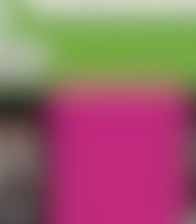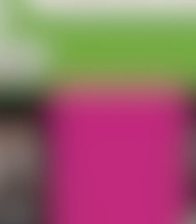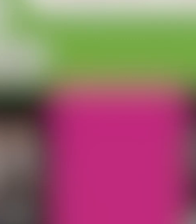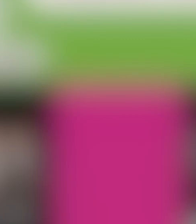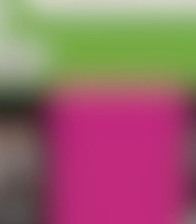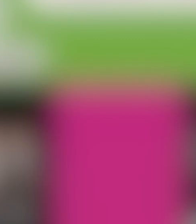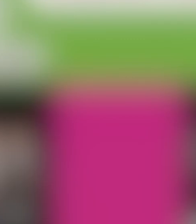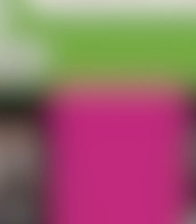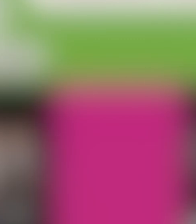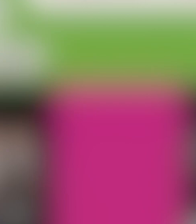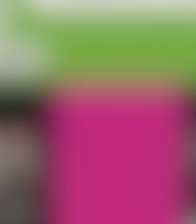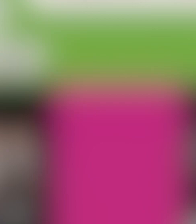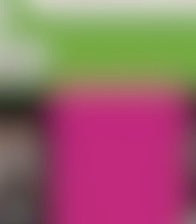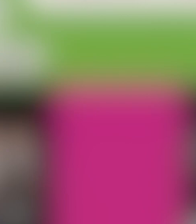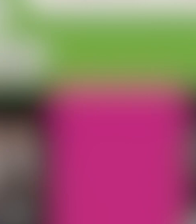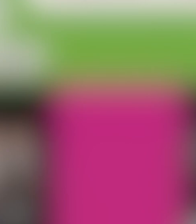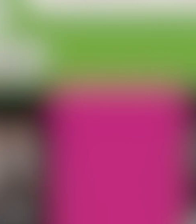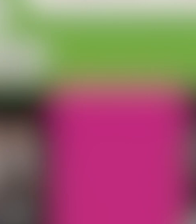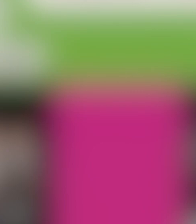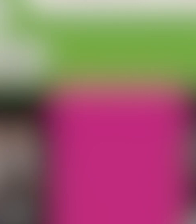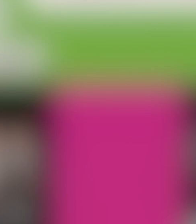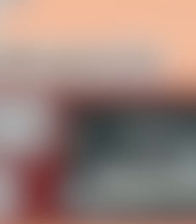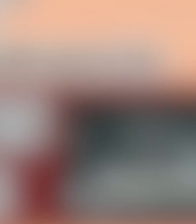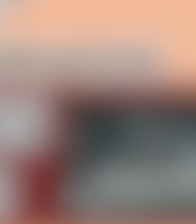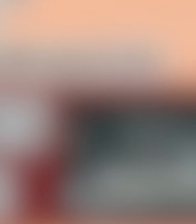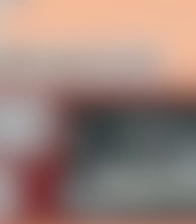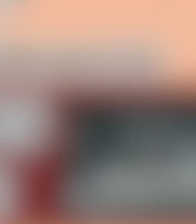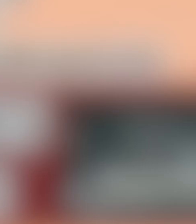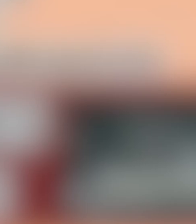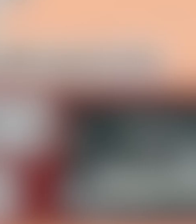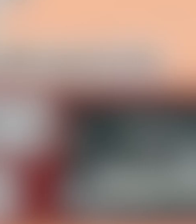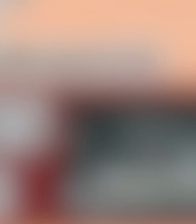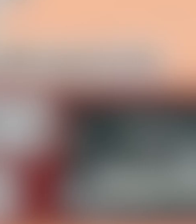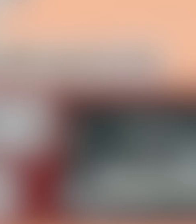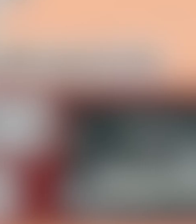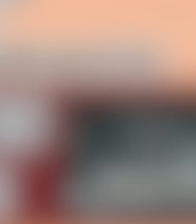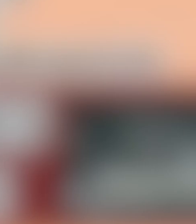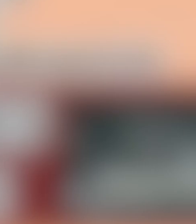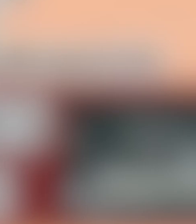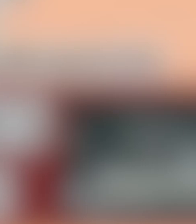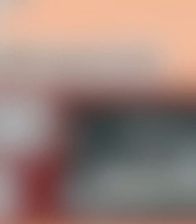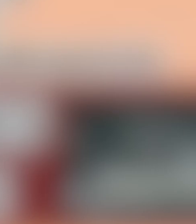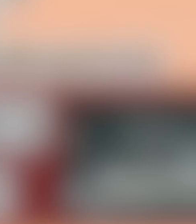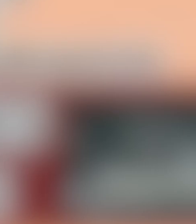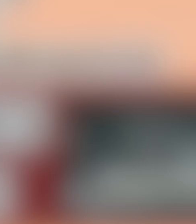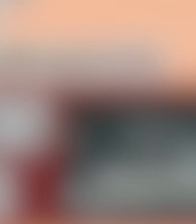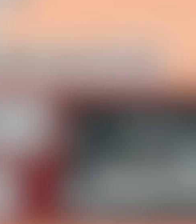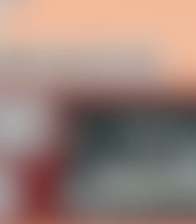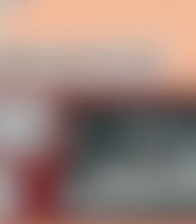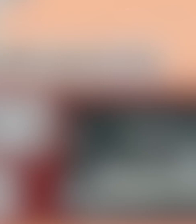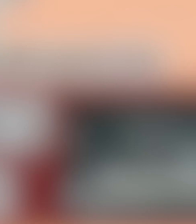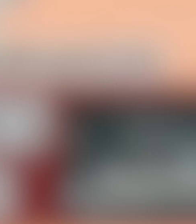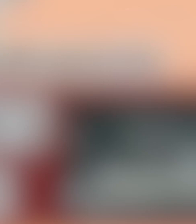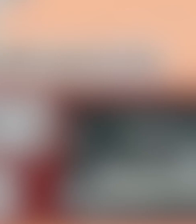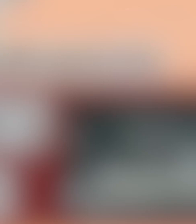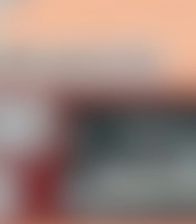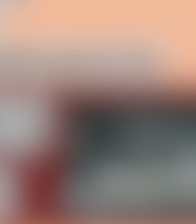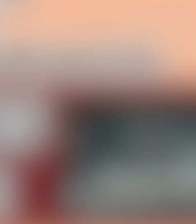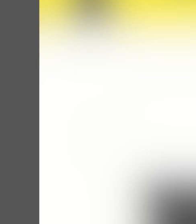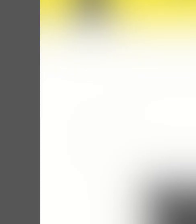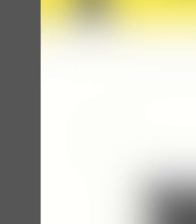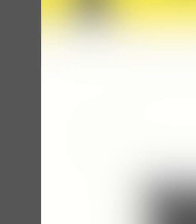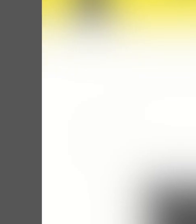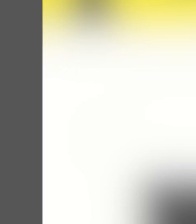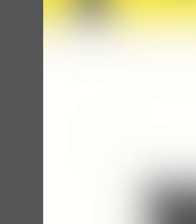convocaron a celebrar su cumpleaños en el zócalo de la Ciudad de México pero ese mismo día otro grupo convocó a una marcha para